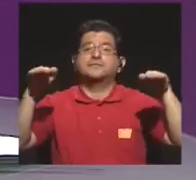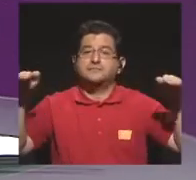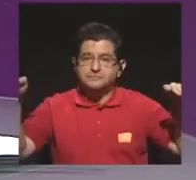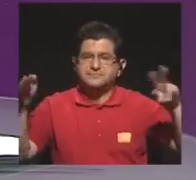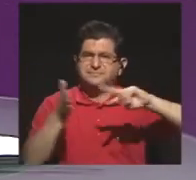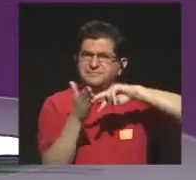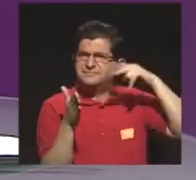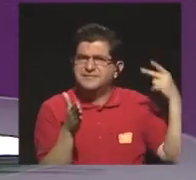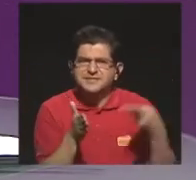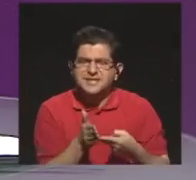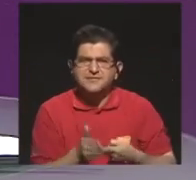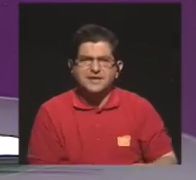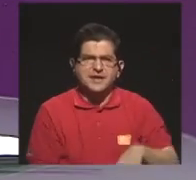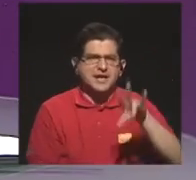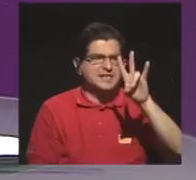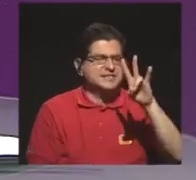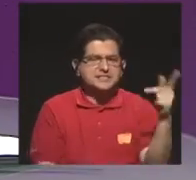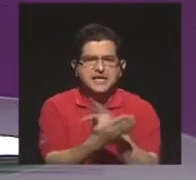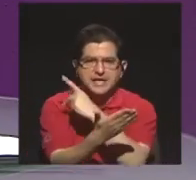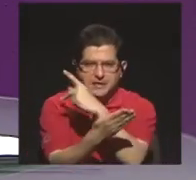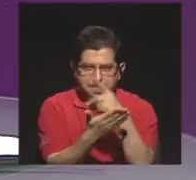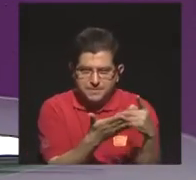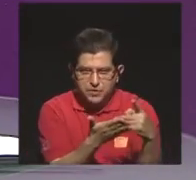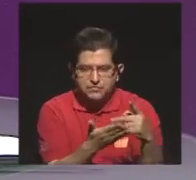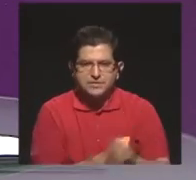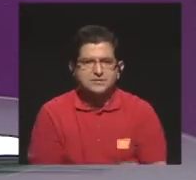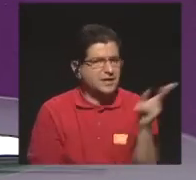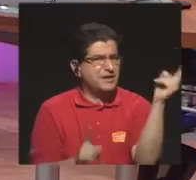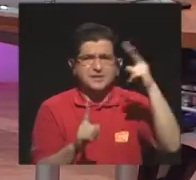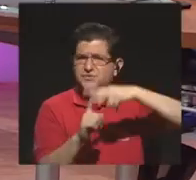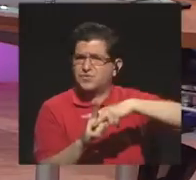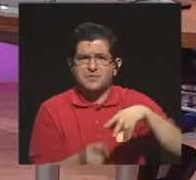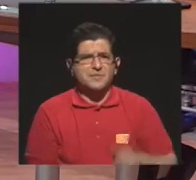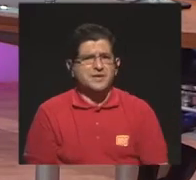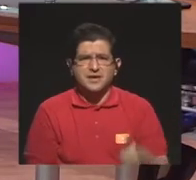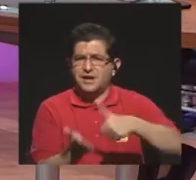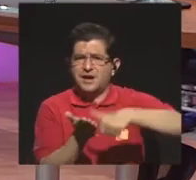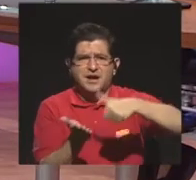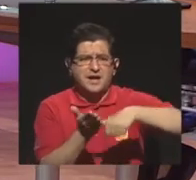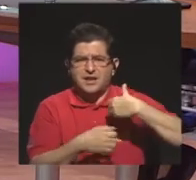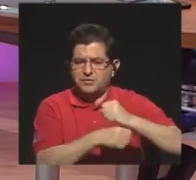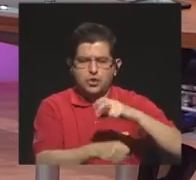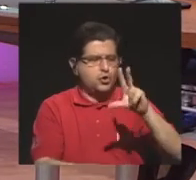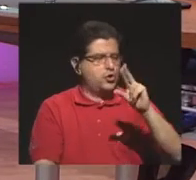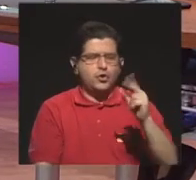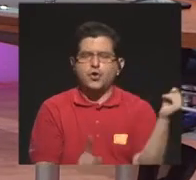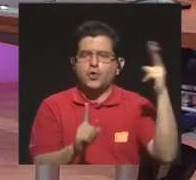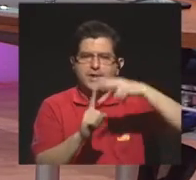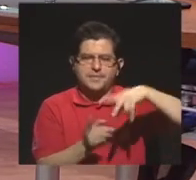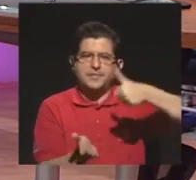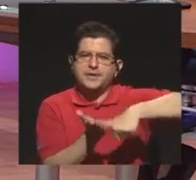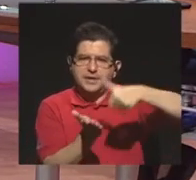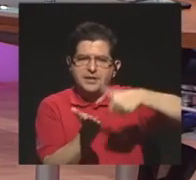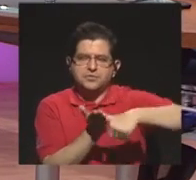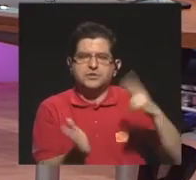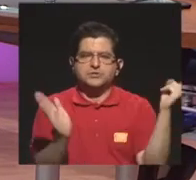¿Qué significa? Que si son 7 provincias... Pero no, eso no aplica para las elecciones municipales. No, eso va a aplicar a partir de las elecciones del